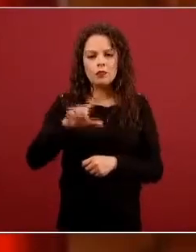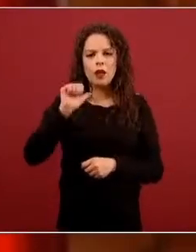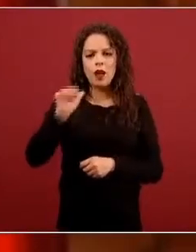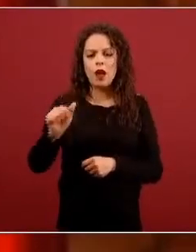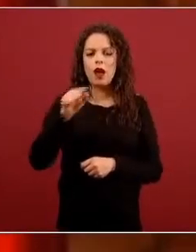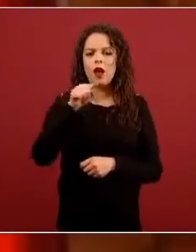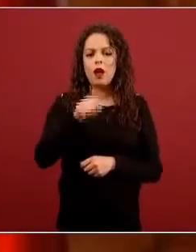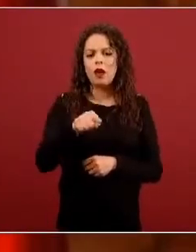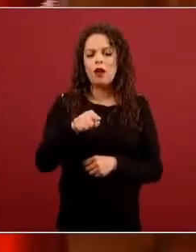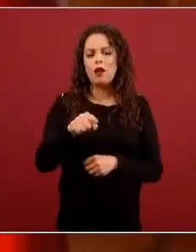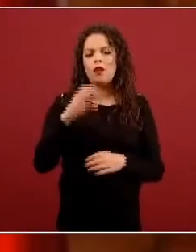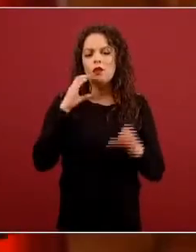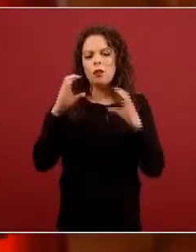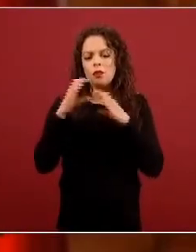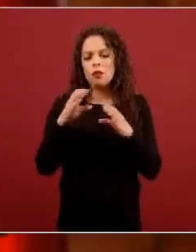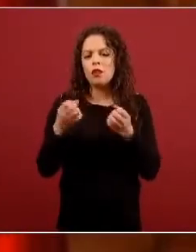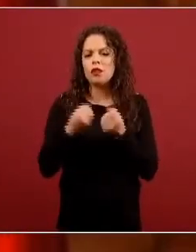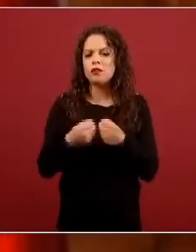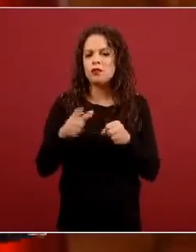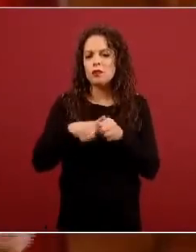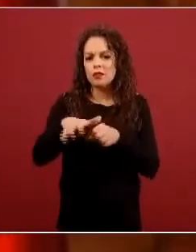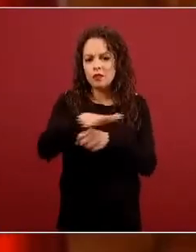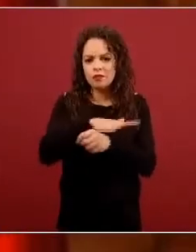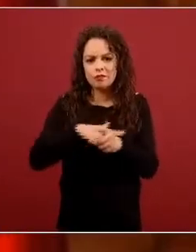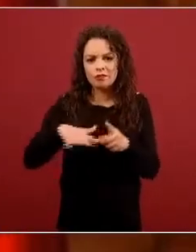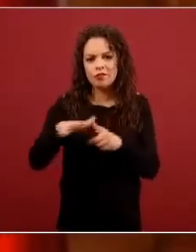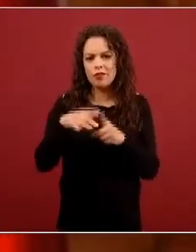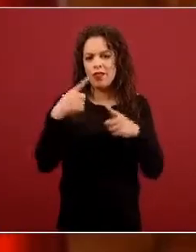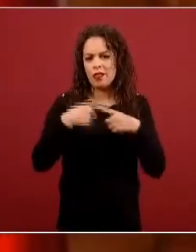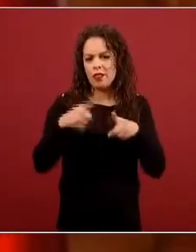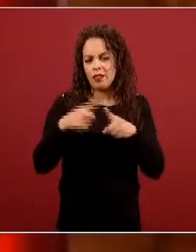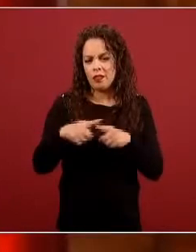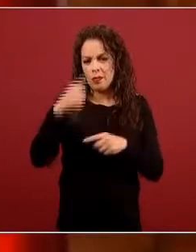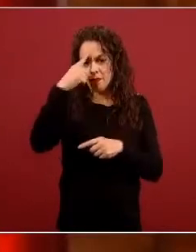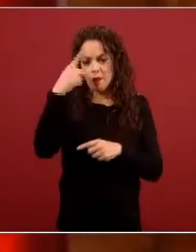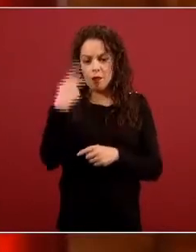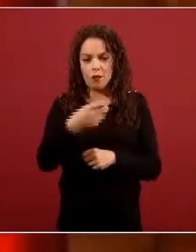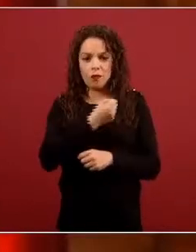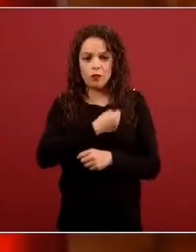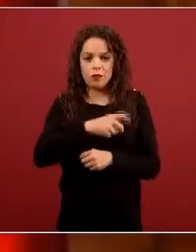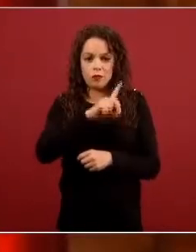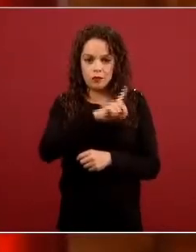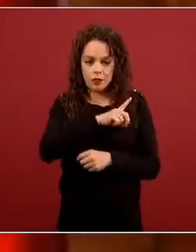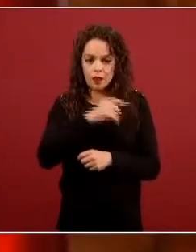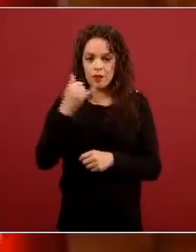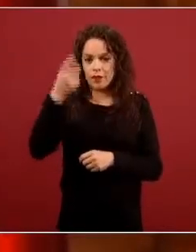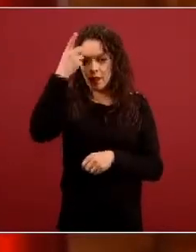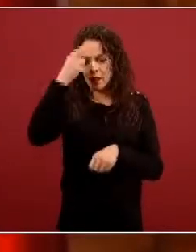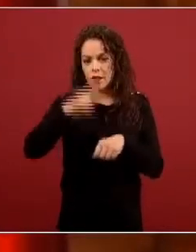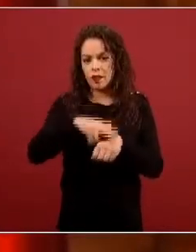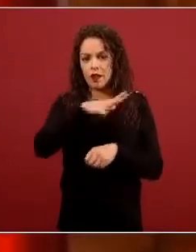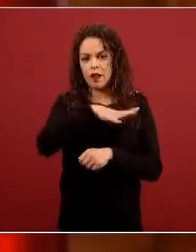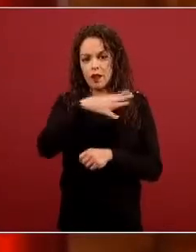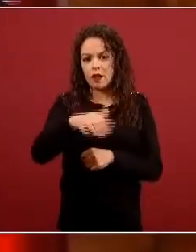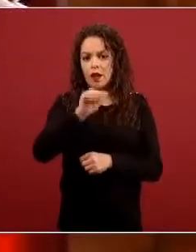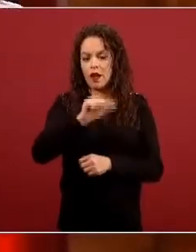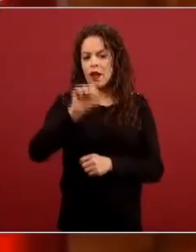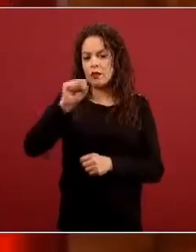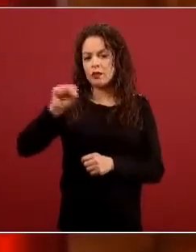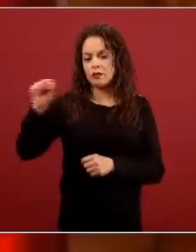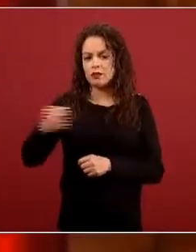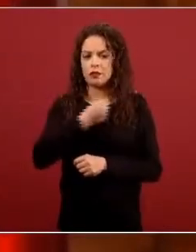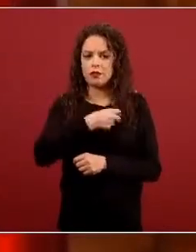comunicación social, en la Dirección General de Promoción de la Salud y en las Direcciones Generales de Comunicación Social de la Secretaría de Salud, de